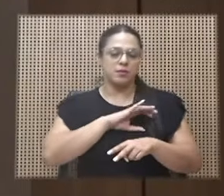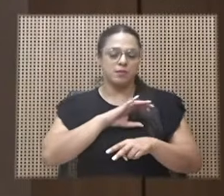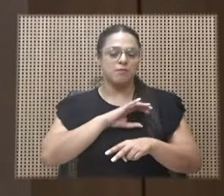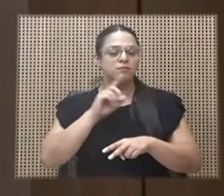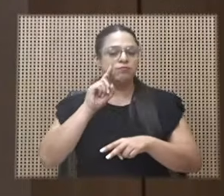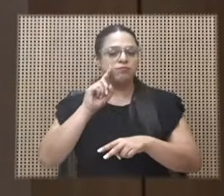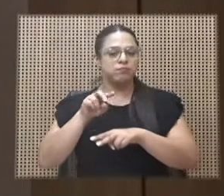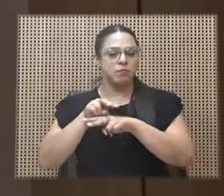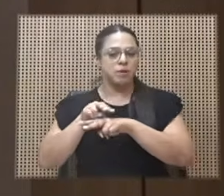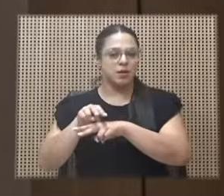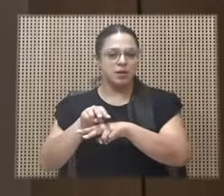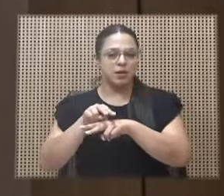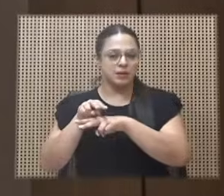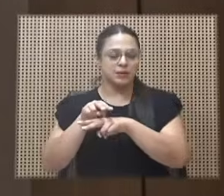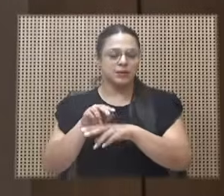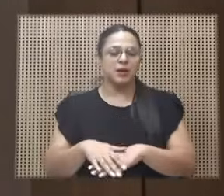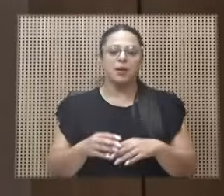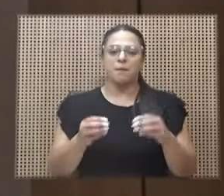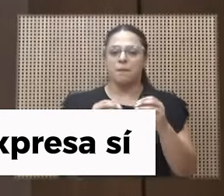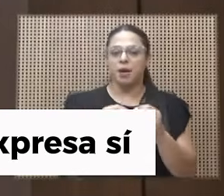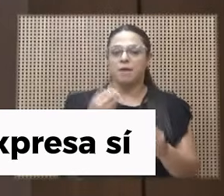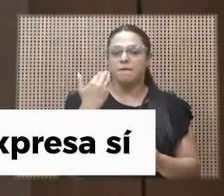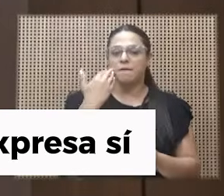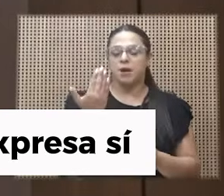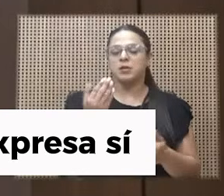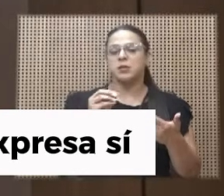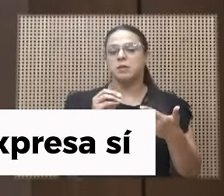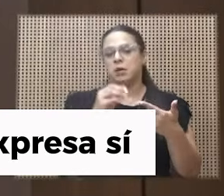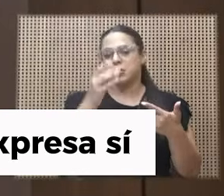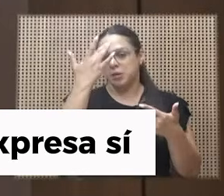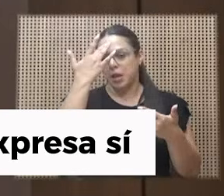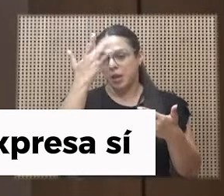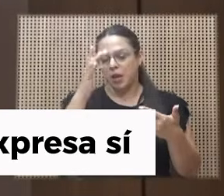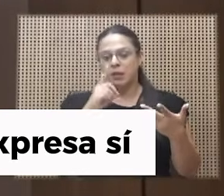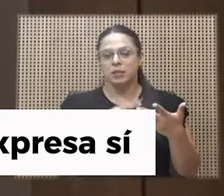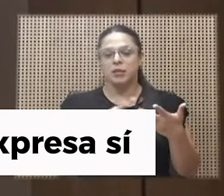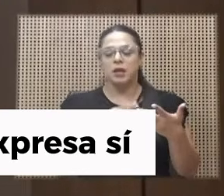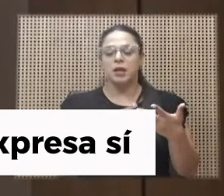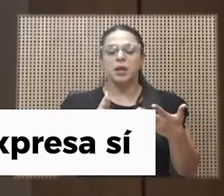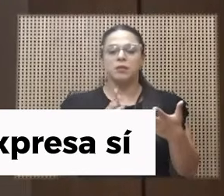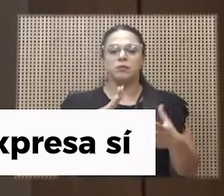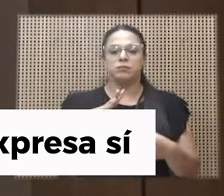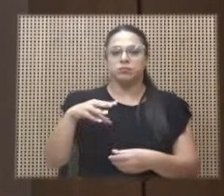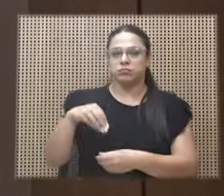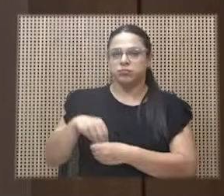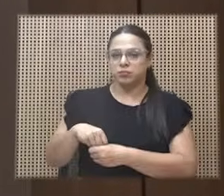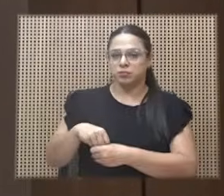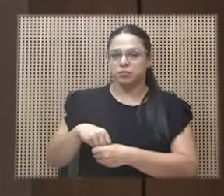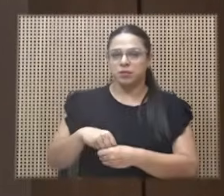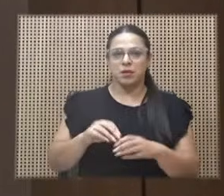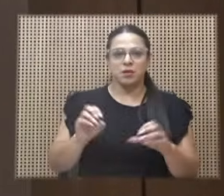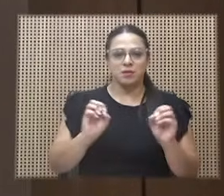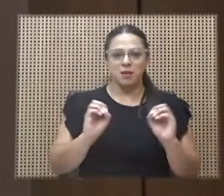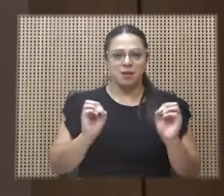Que era más fácil, más inteligente, más lógico haberlo excluido de forma expresa, sí.